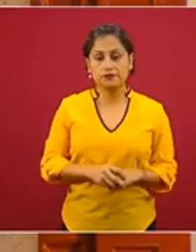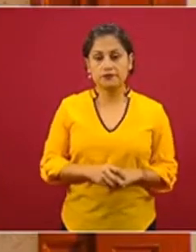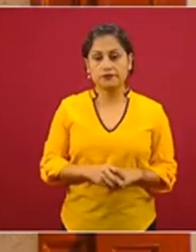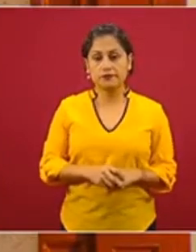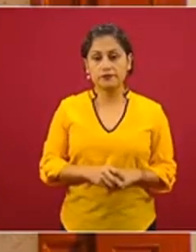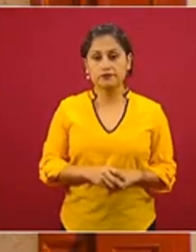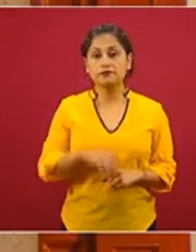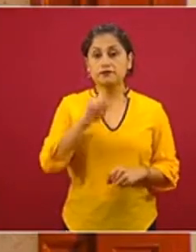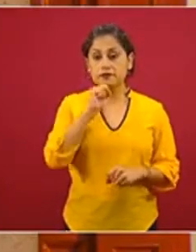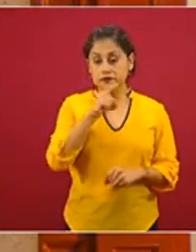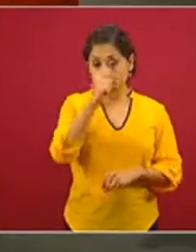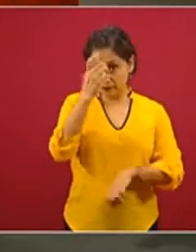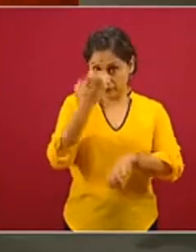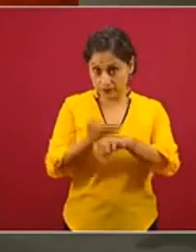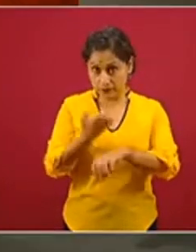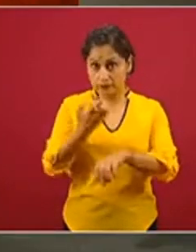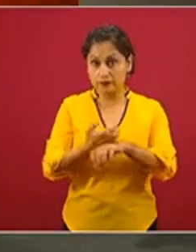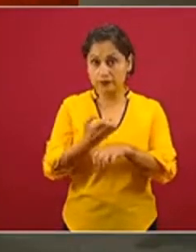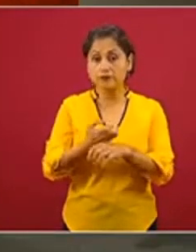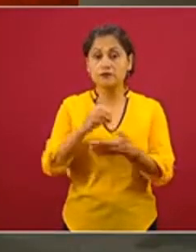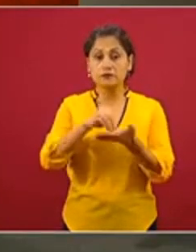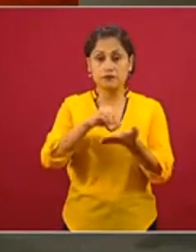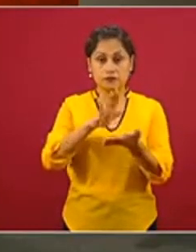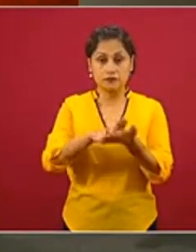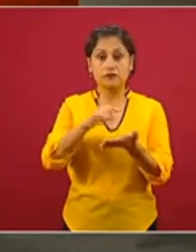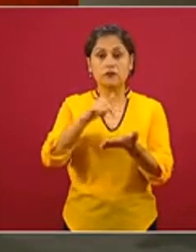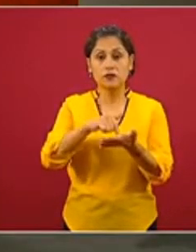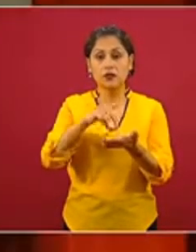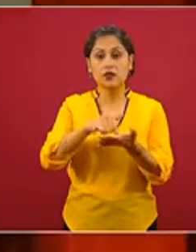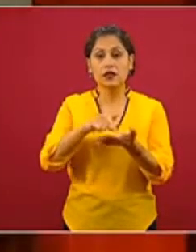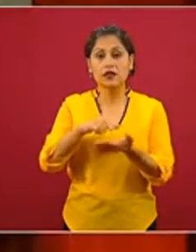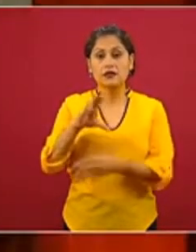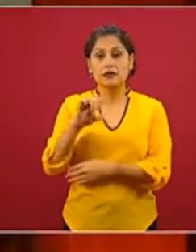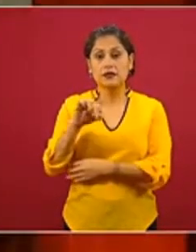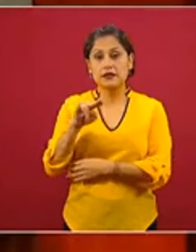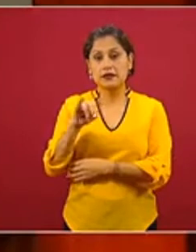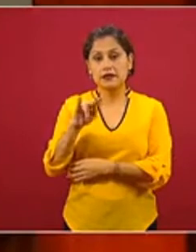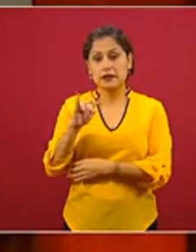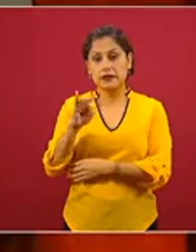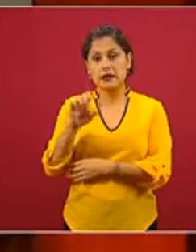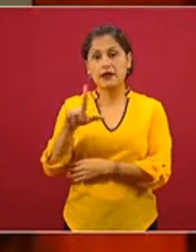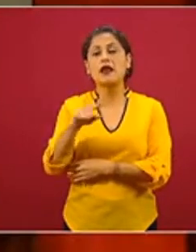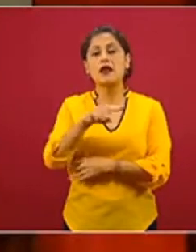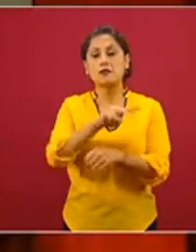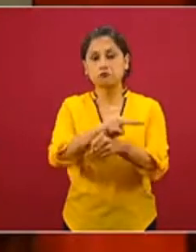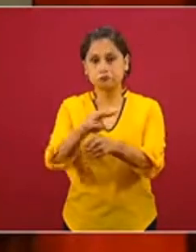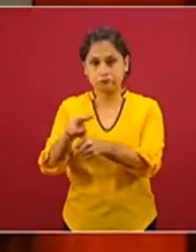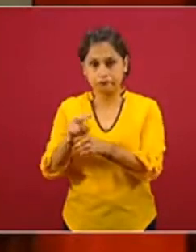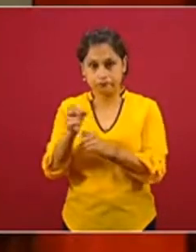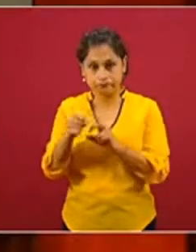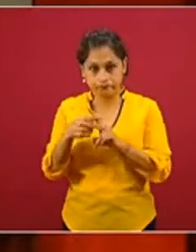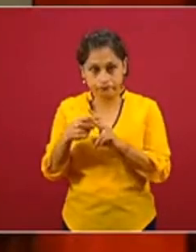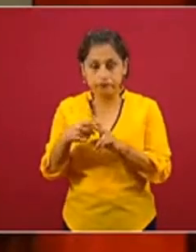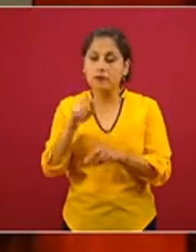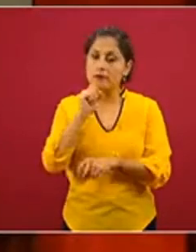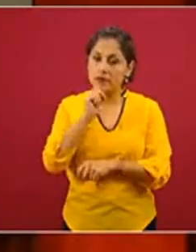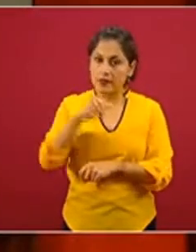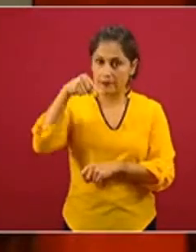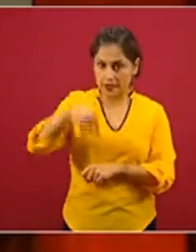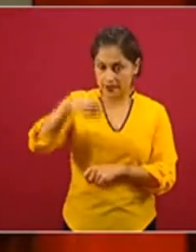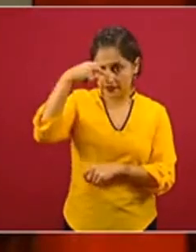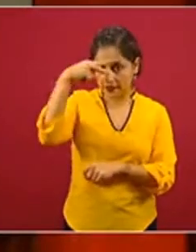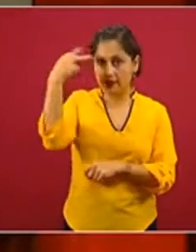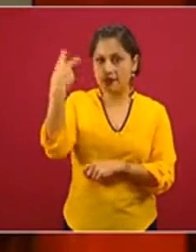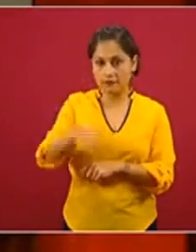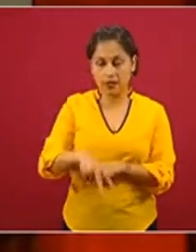también mencionan el uso del modelo de vigilancia Centinela para poder llevar a cabo en su momento estimaciones que